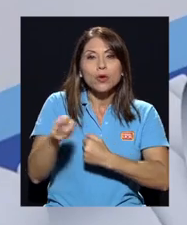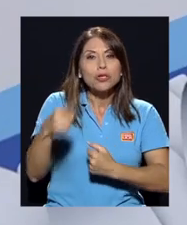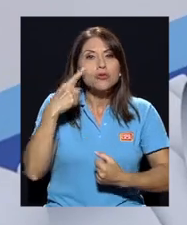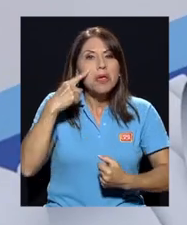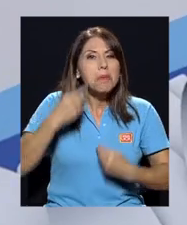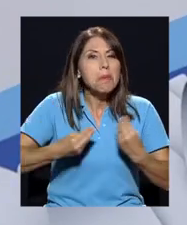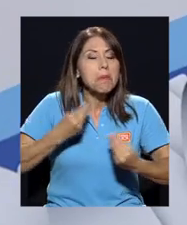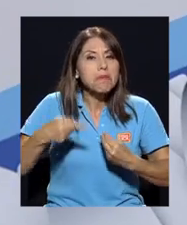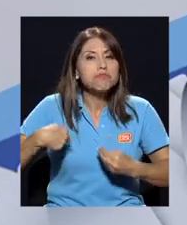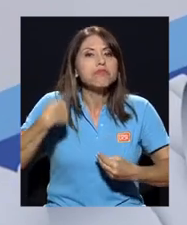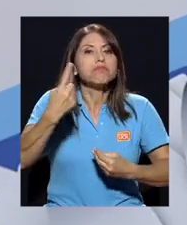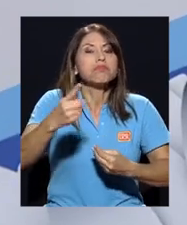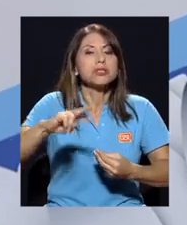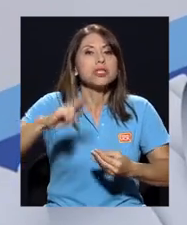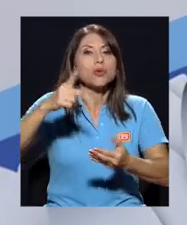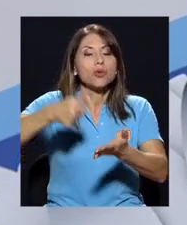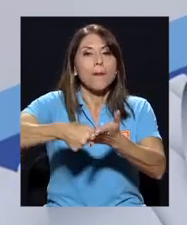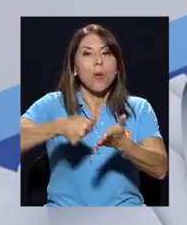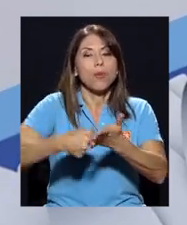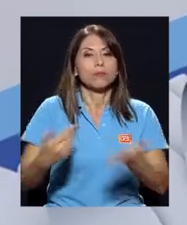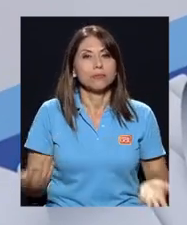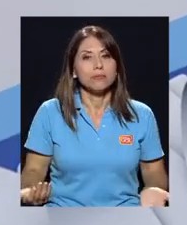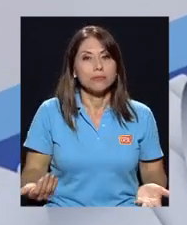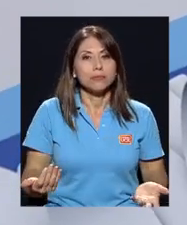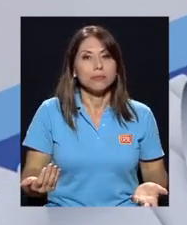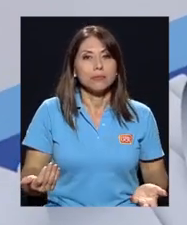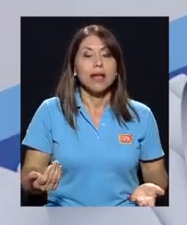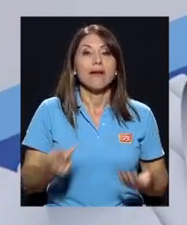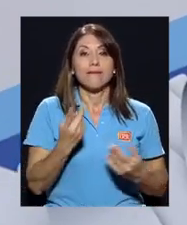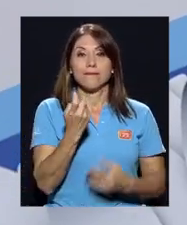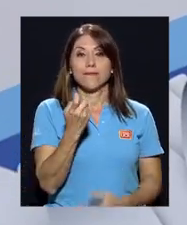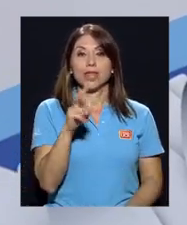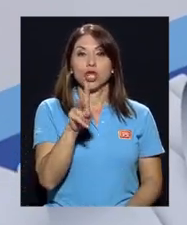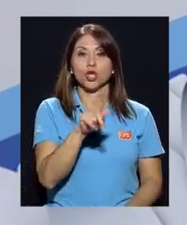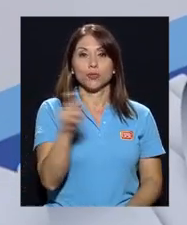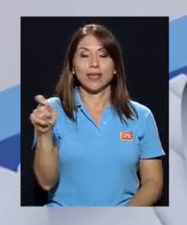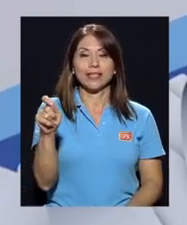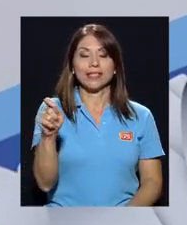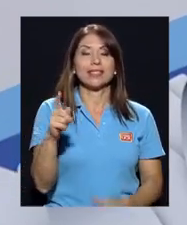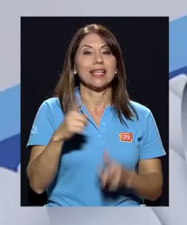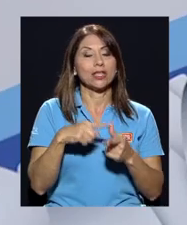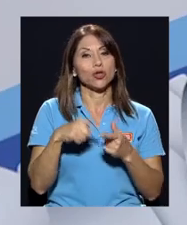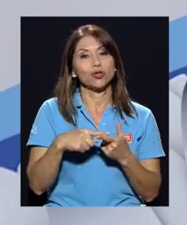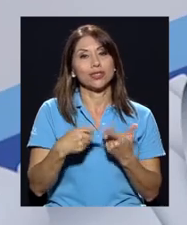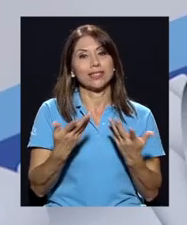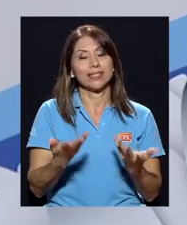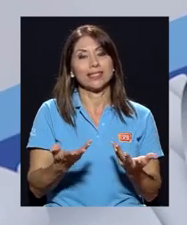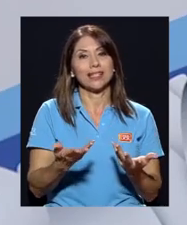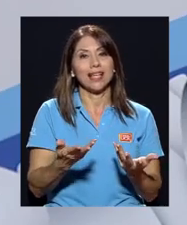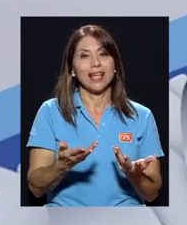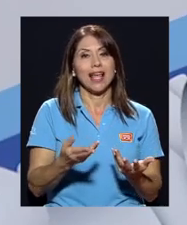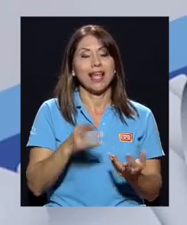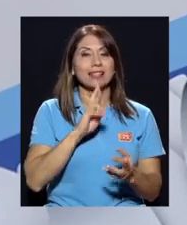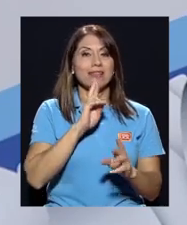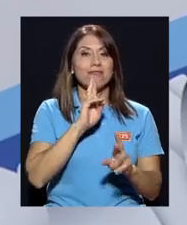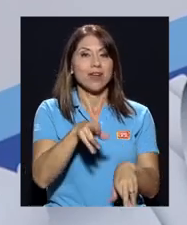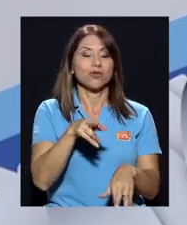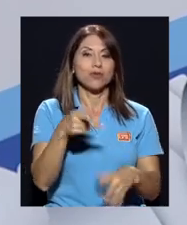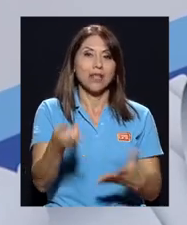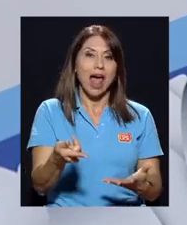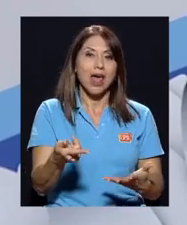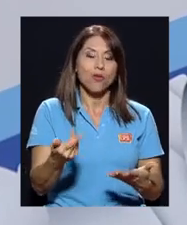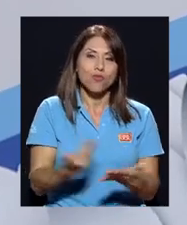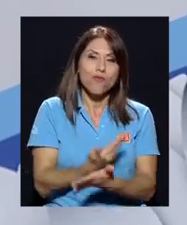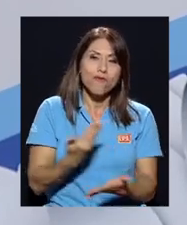en la segunda ronda y estamos a dos meses entonces este resultado es todavía muy muy